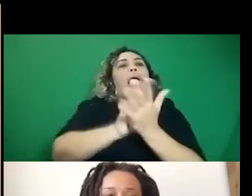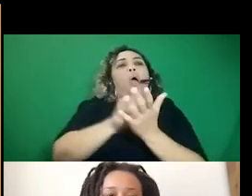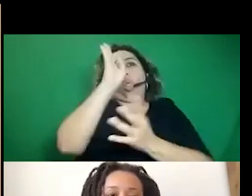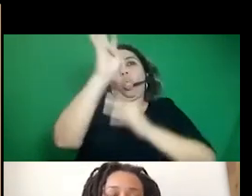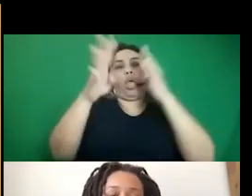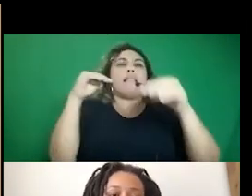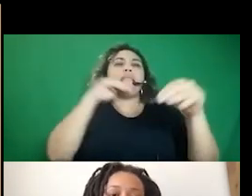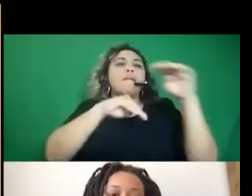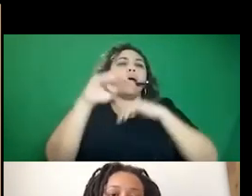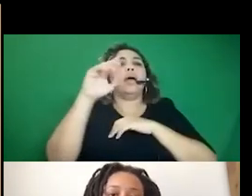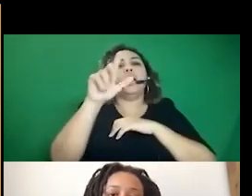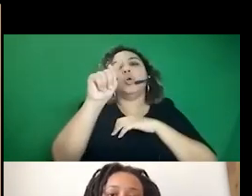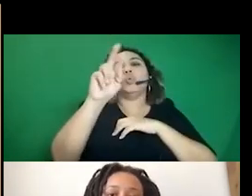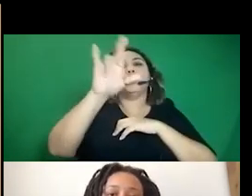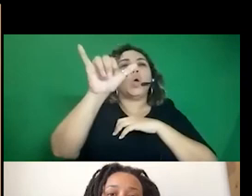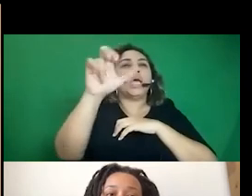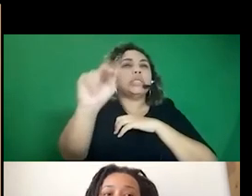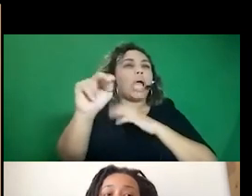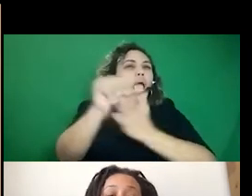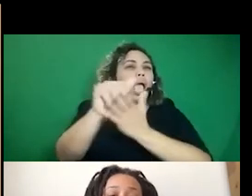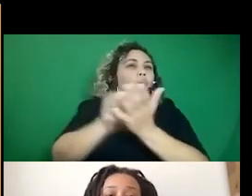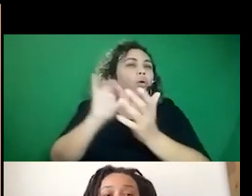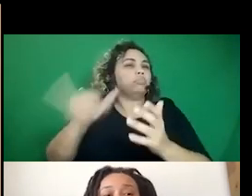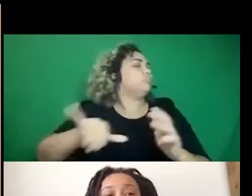que eran obviamente falsas